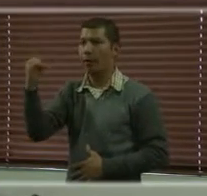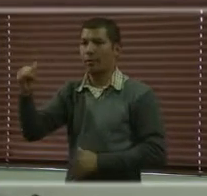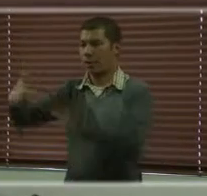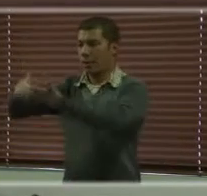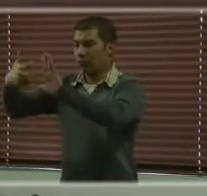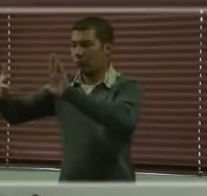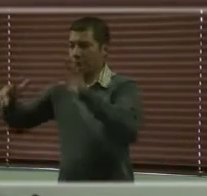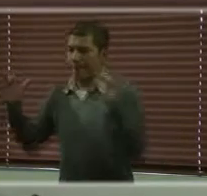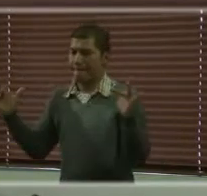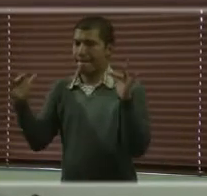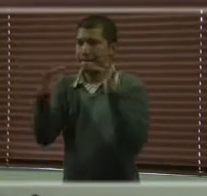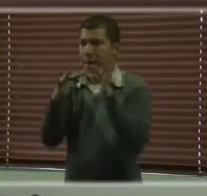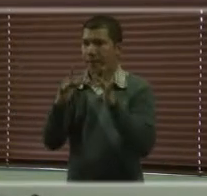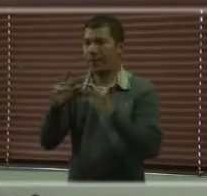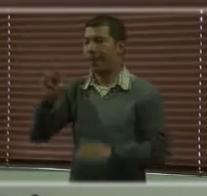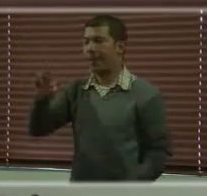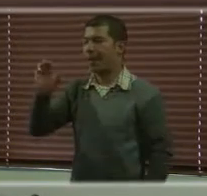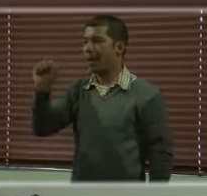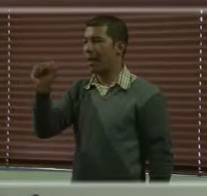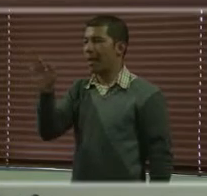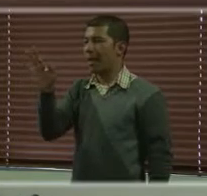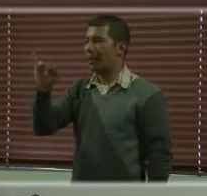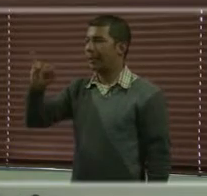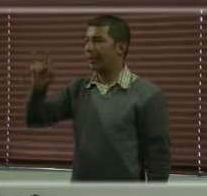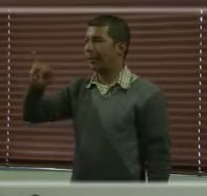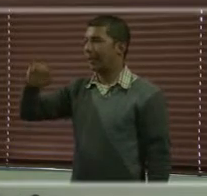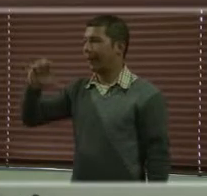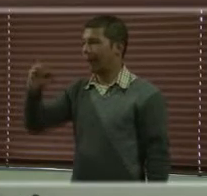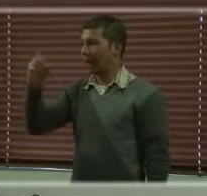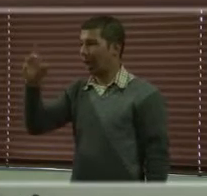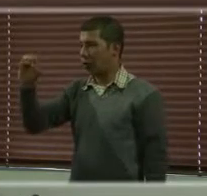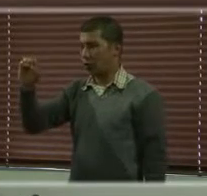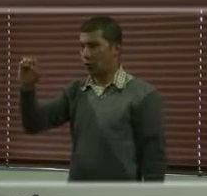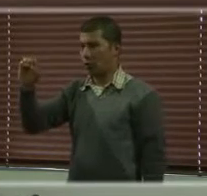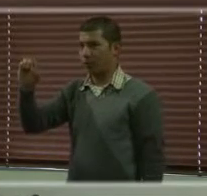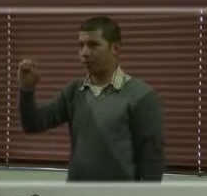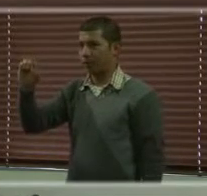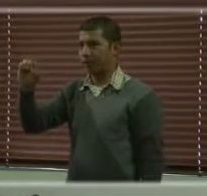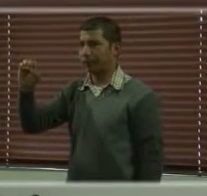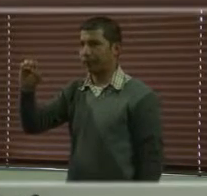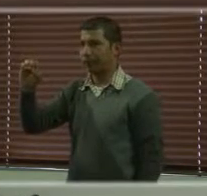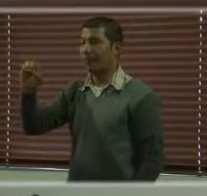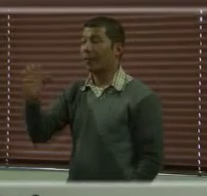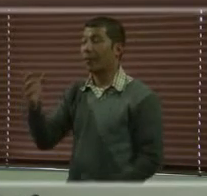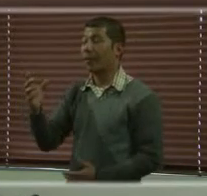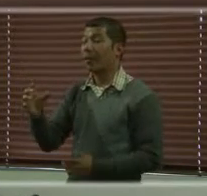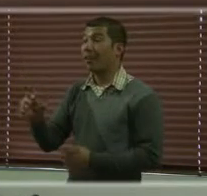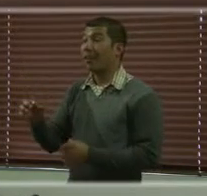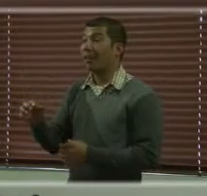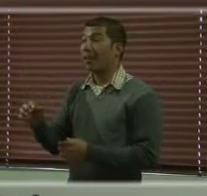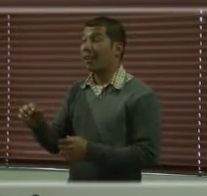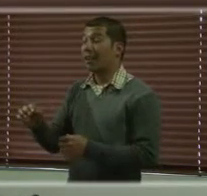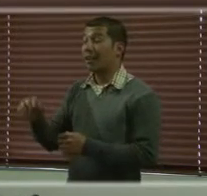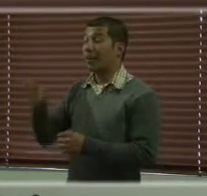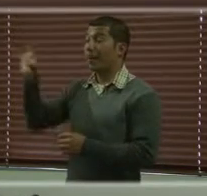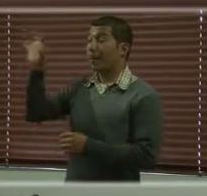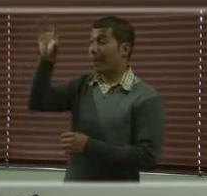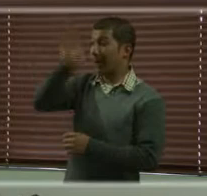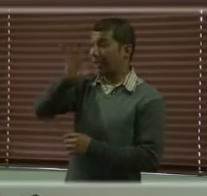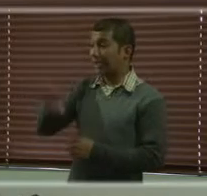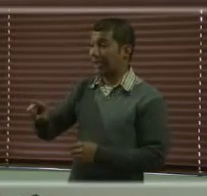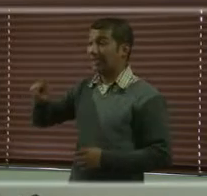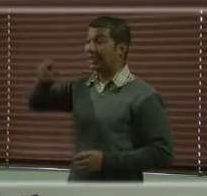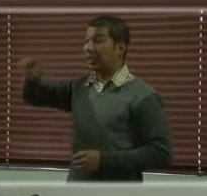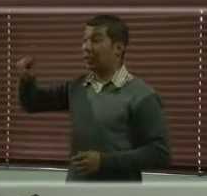llegó las las ratificación número 150 que después de 150 se considera que hay una ratificación universal Así que eso